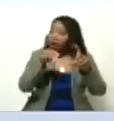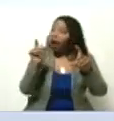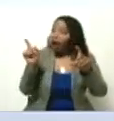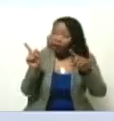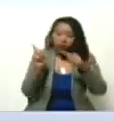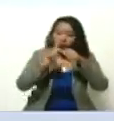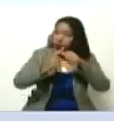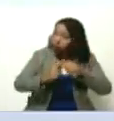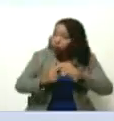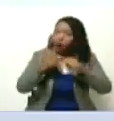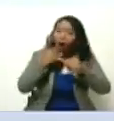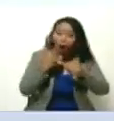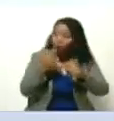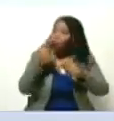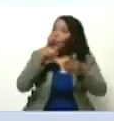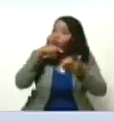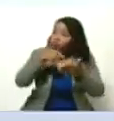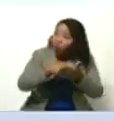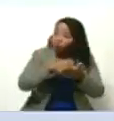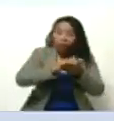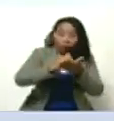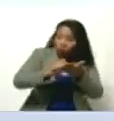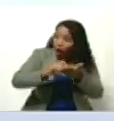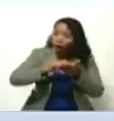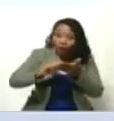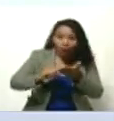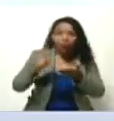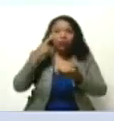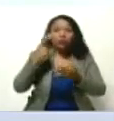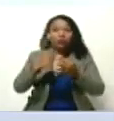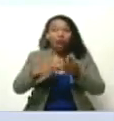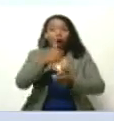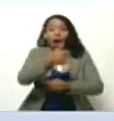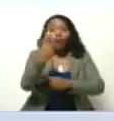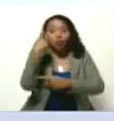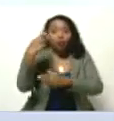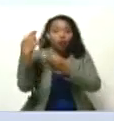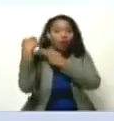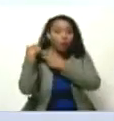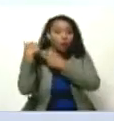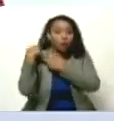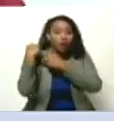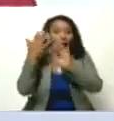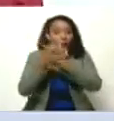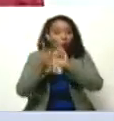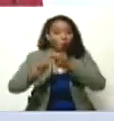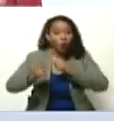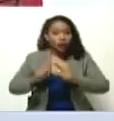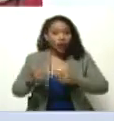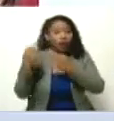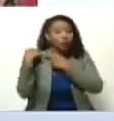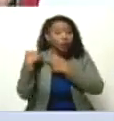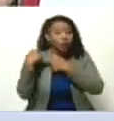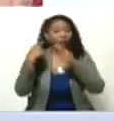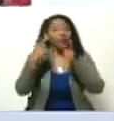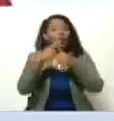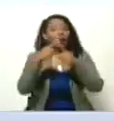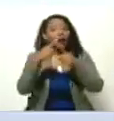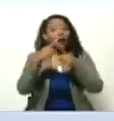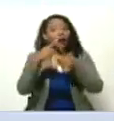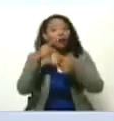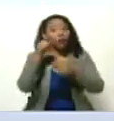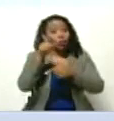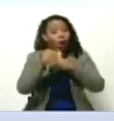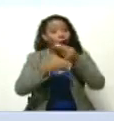que va a escribir los nombres, usted va a llenar el acta, y cada quien tenga la responsabilidad. Usted es responsable del ambiente donde se va a hacer